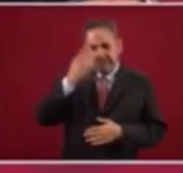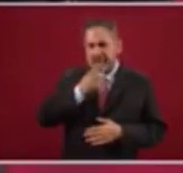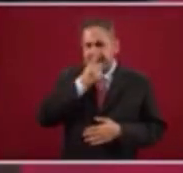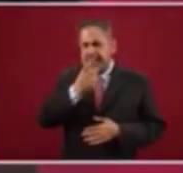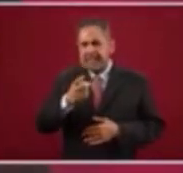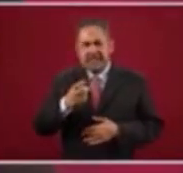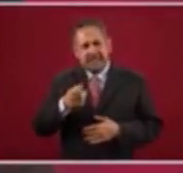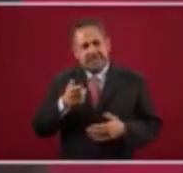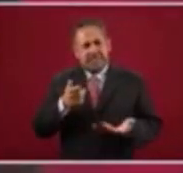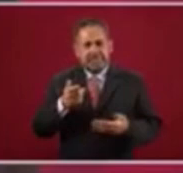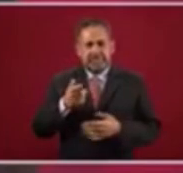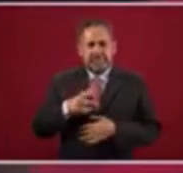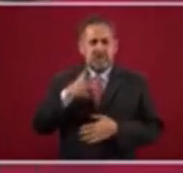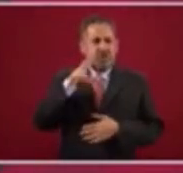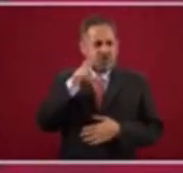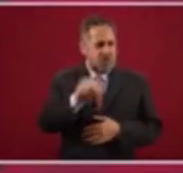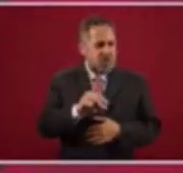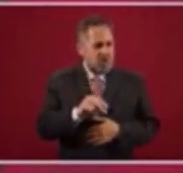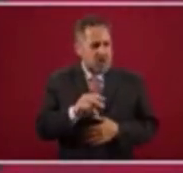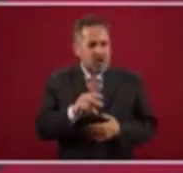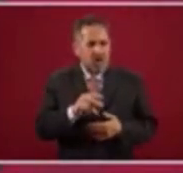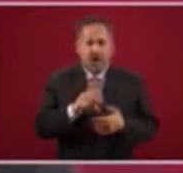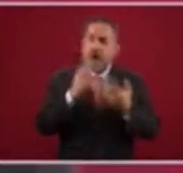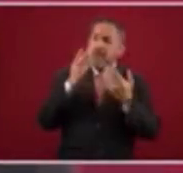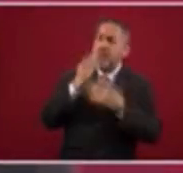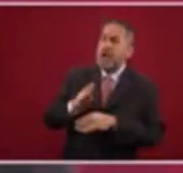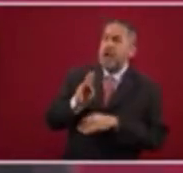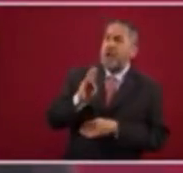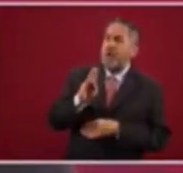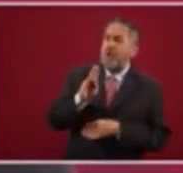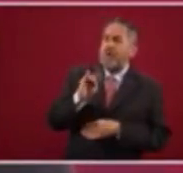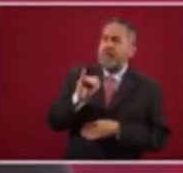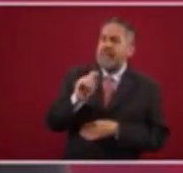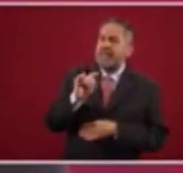no al Banco de Bienestar,